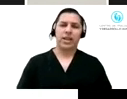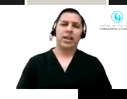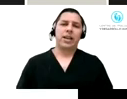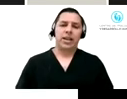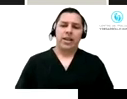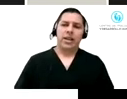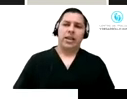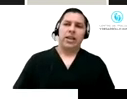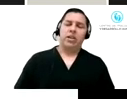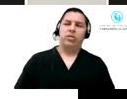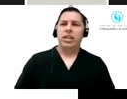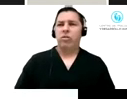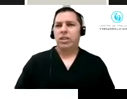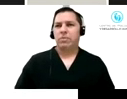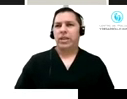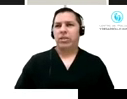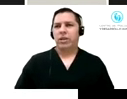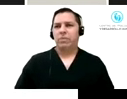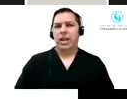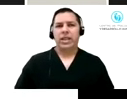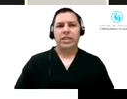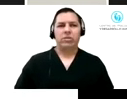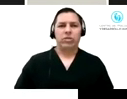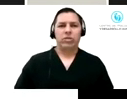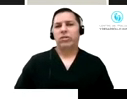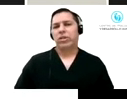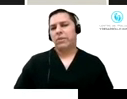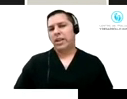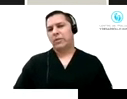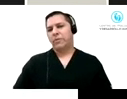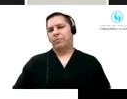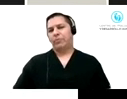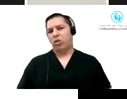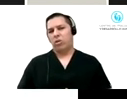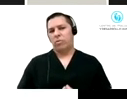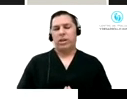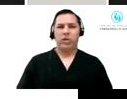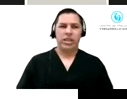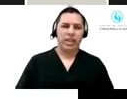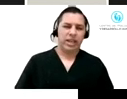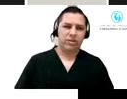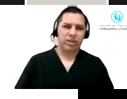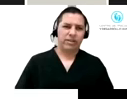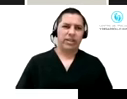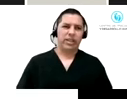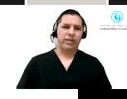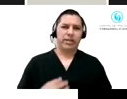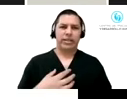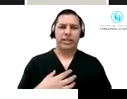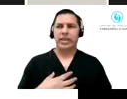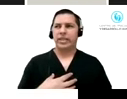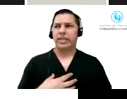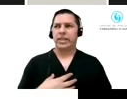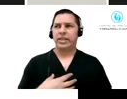personas. Y utiliza un espectro de prácticas, y con esto ya estoy terminando, como por ejemplo las declaraciones